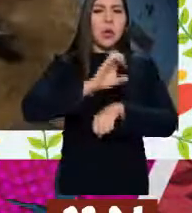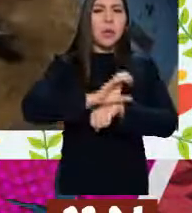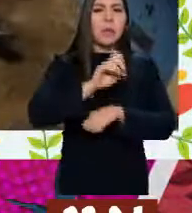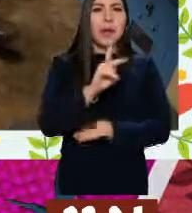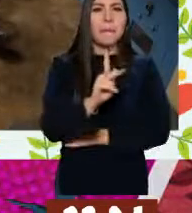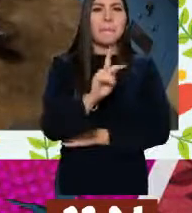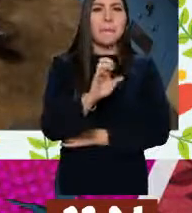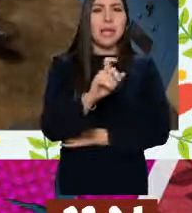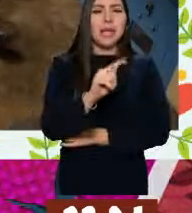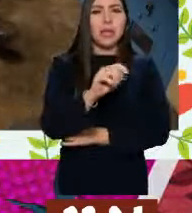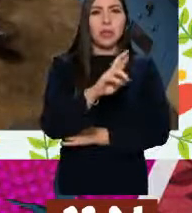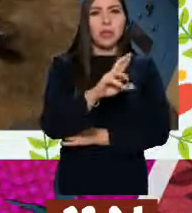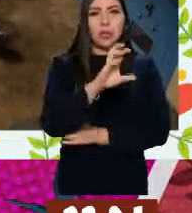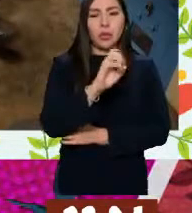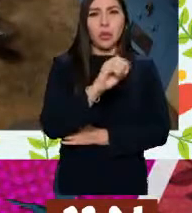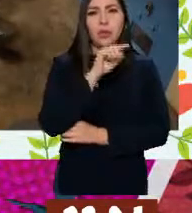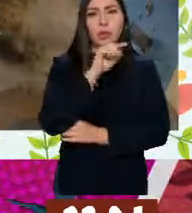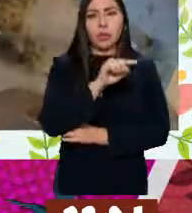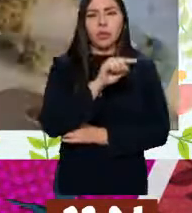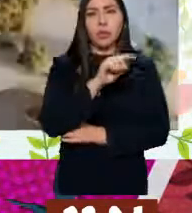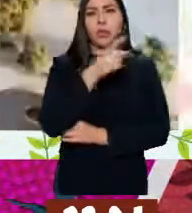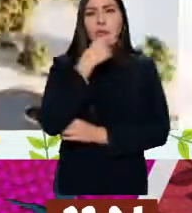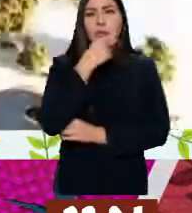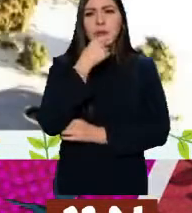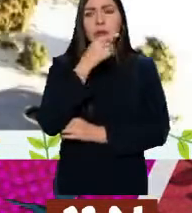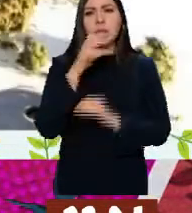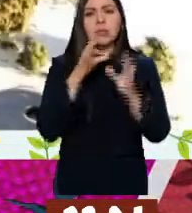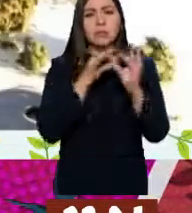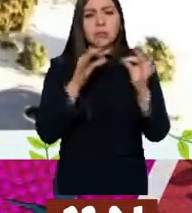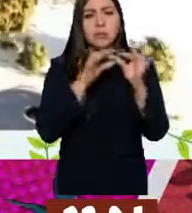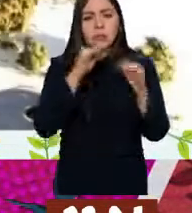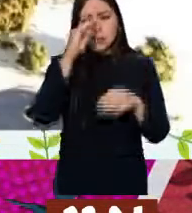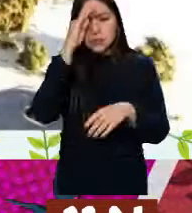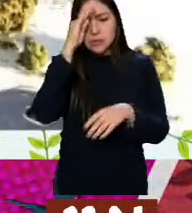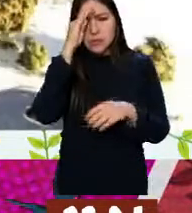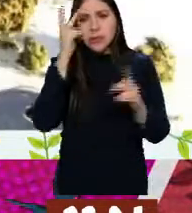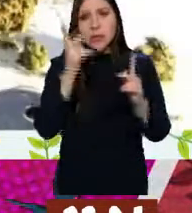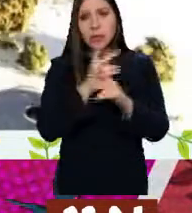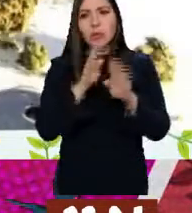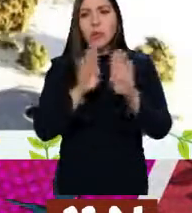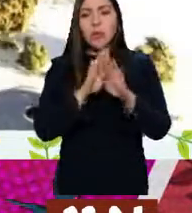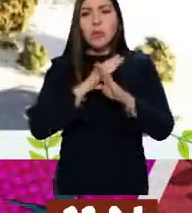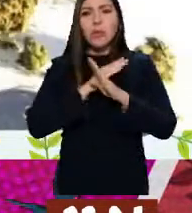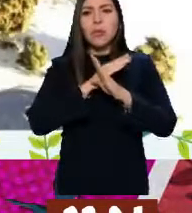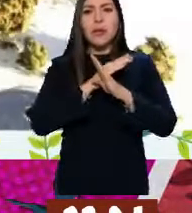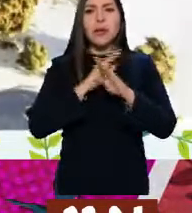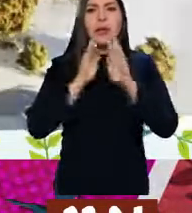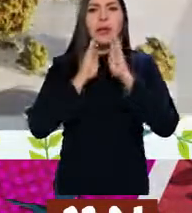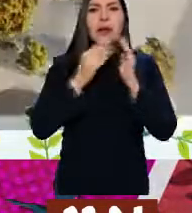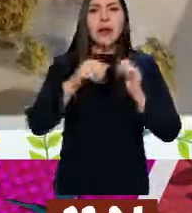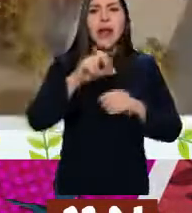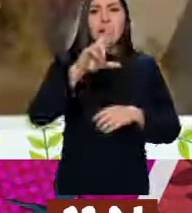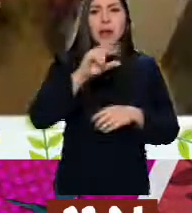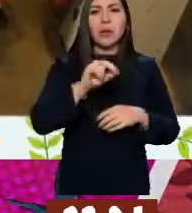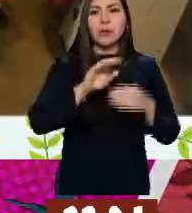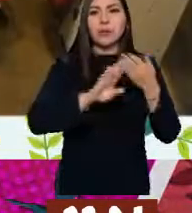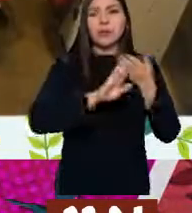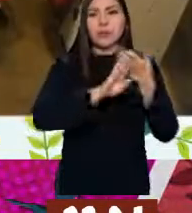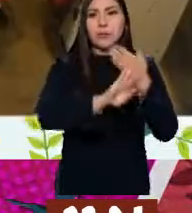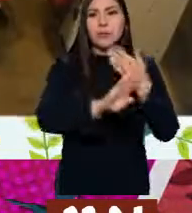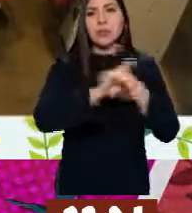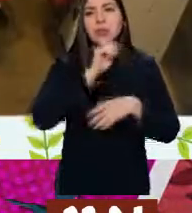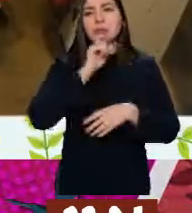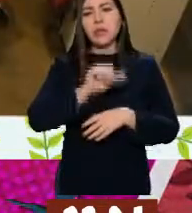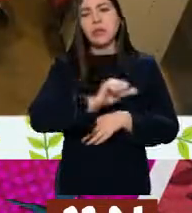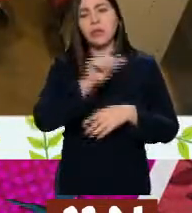participación muy interesante en la que reflexionó sobre el tema de la guerra contra el narco y sobre el tema, algo que es muy